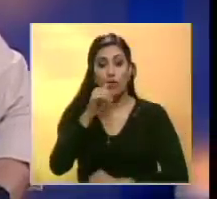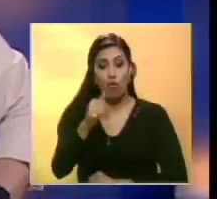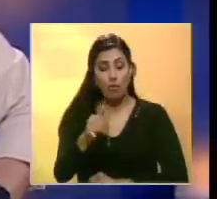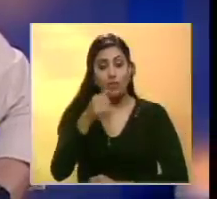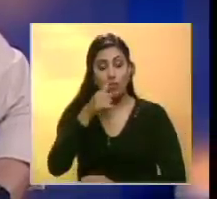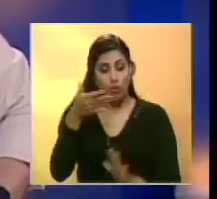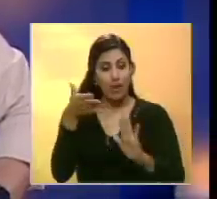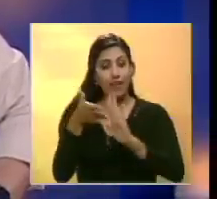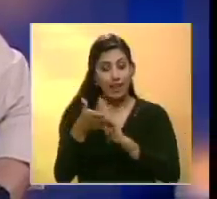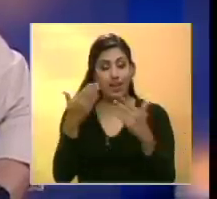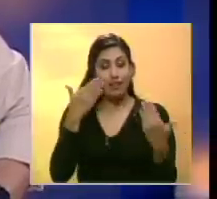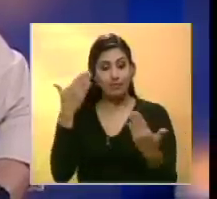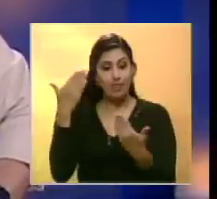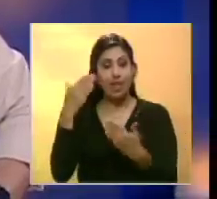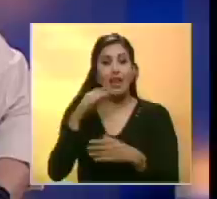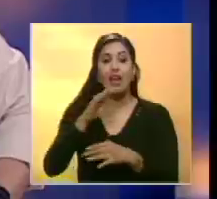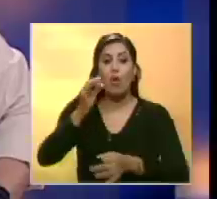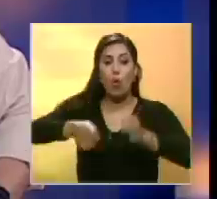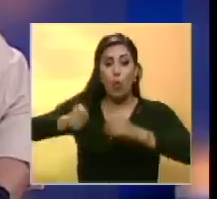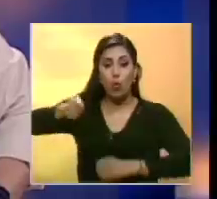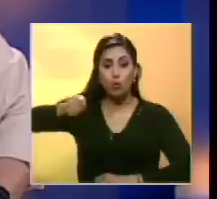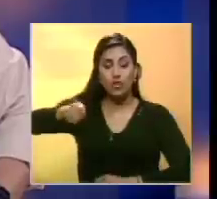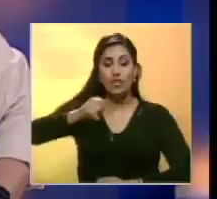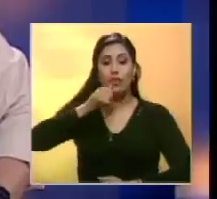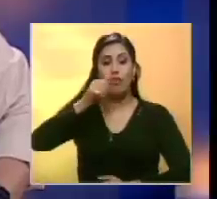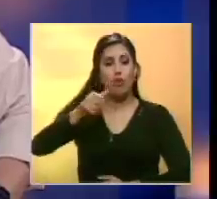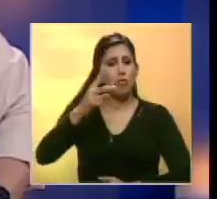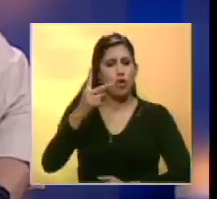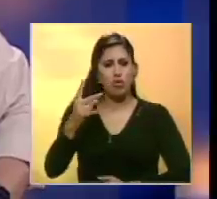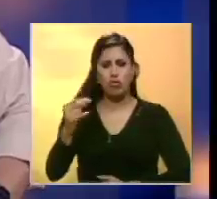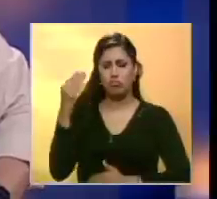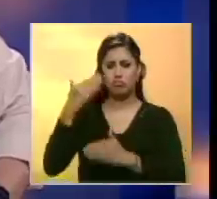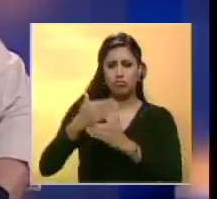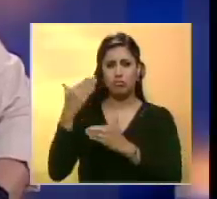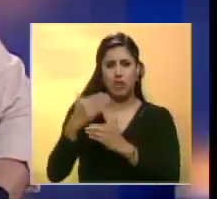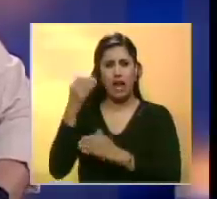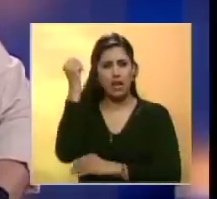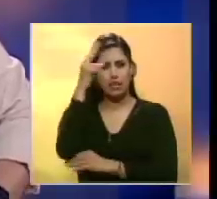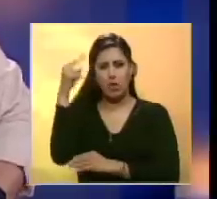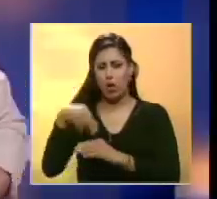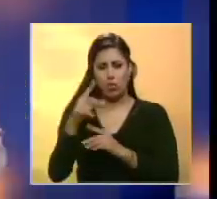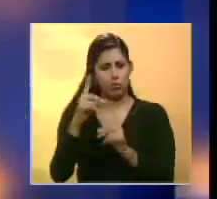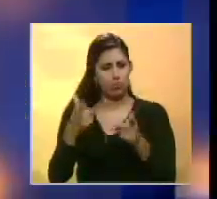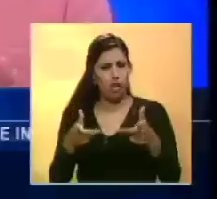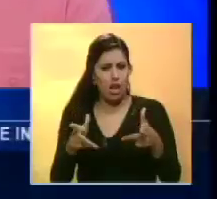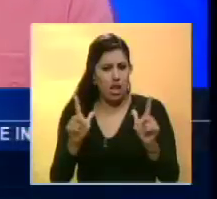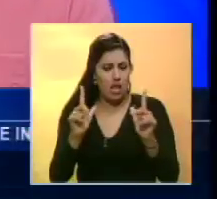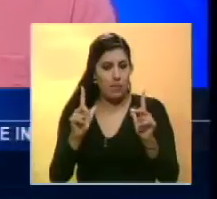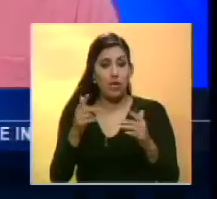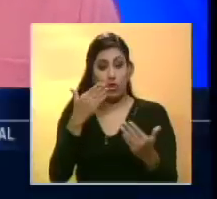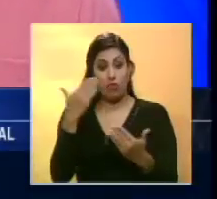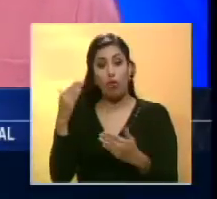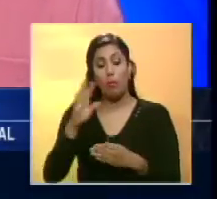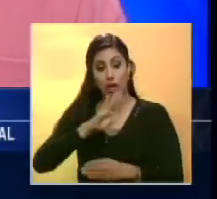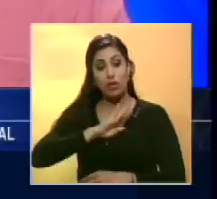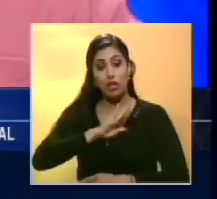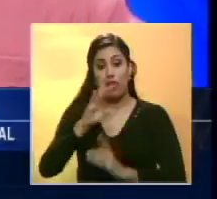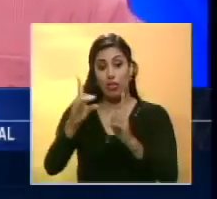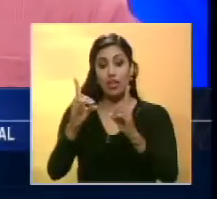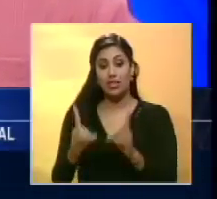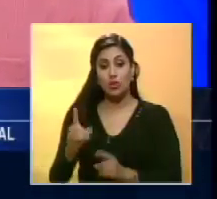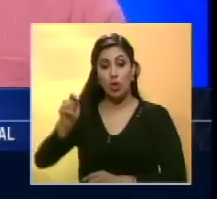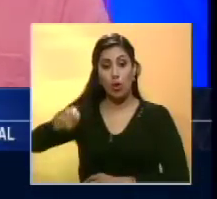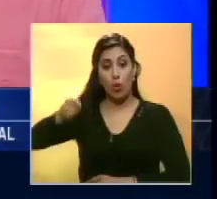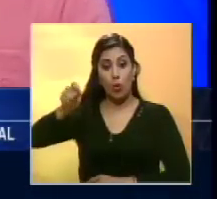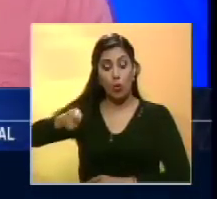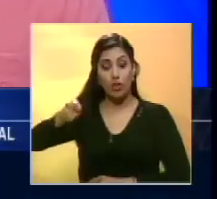Marcanos, considera que la sentencia del Tribunal Supremo de Justicia no limita las funciones de la Asamblea Nacional. Marcano asegura que la decisión del